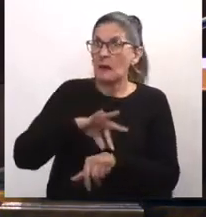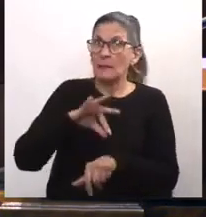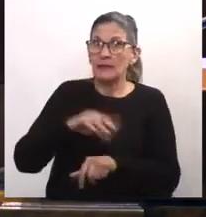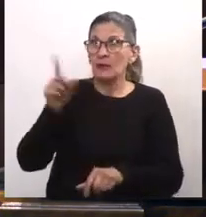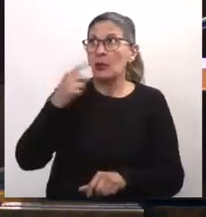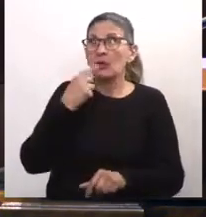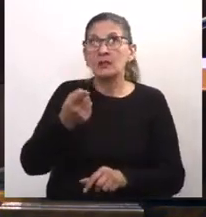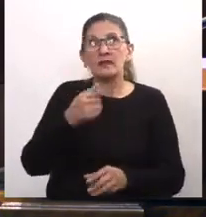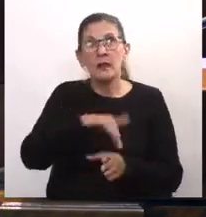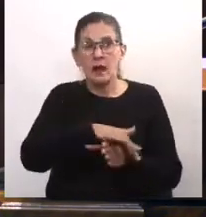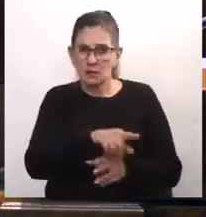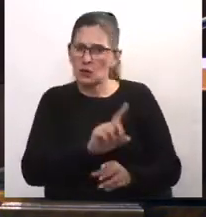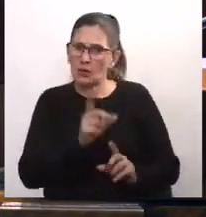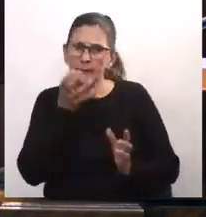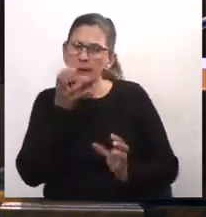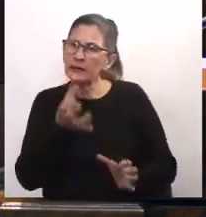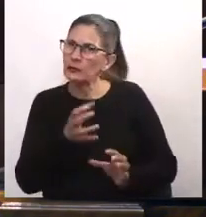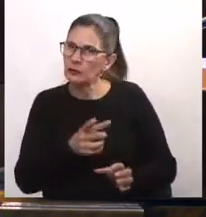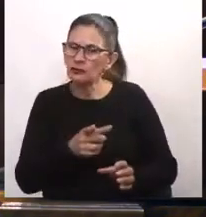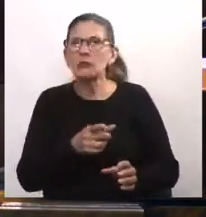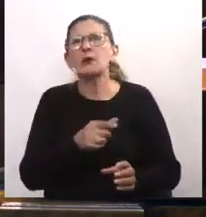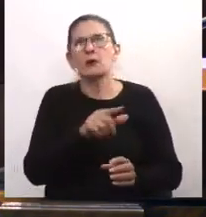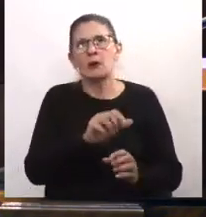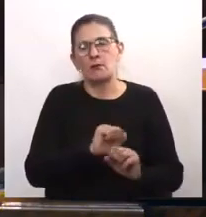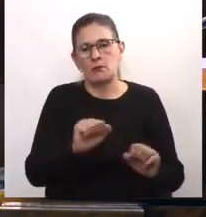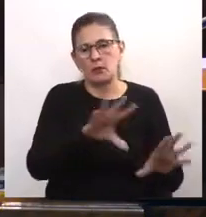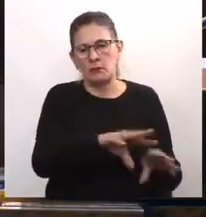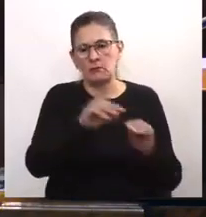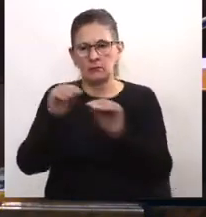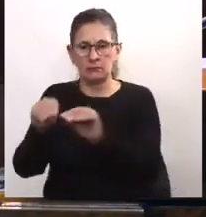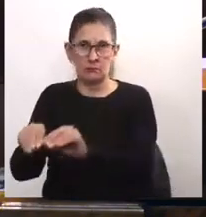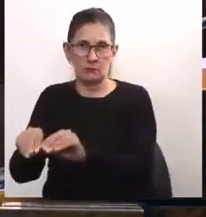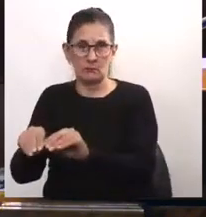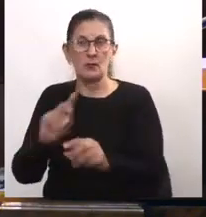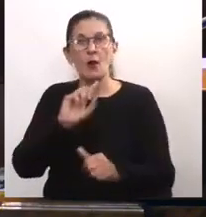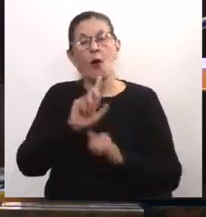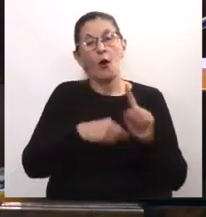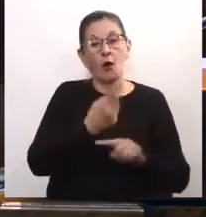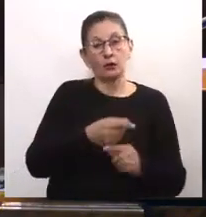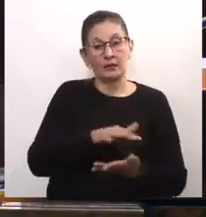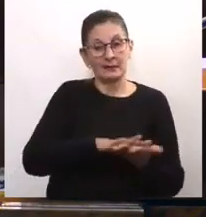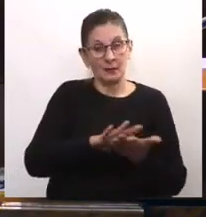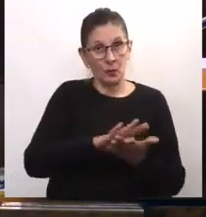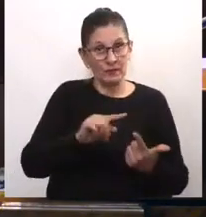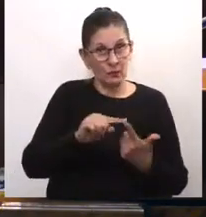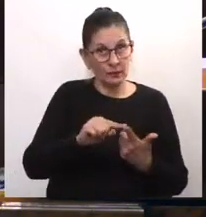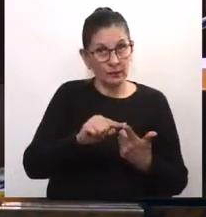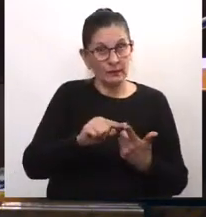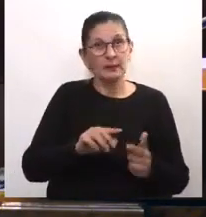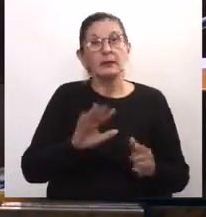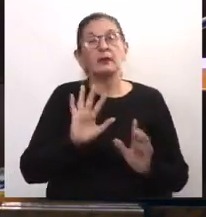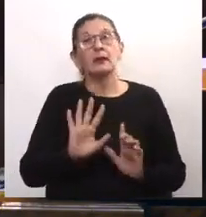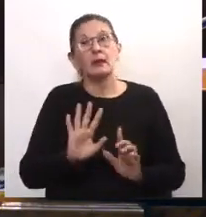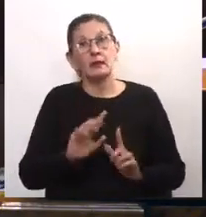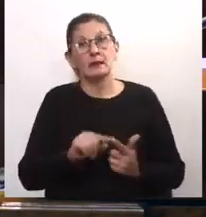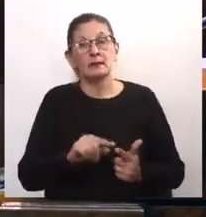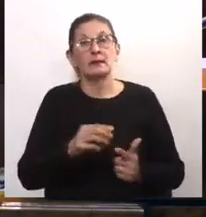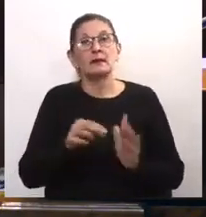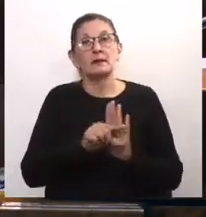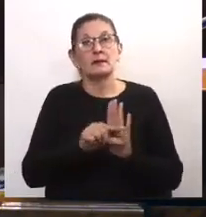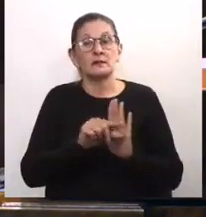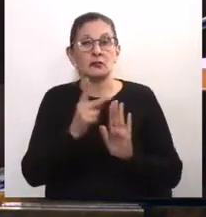estar a la intemperie es un riesgo para que sea auxiliado. Otra situación es la del